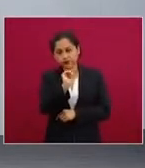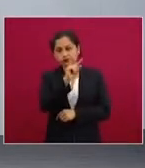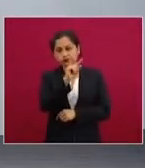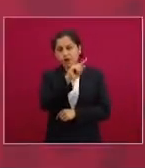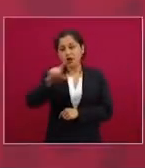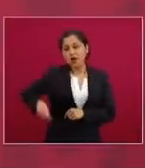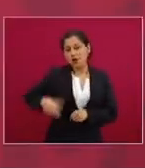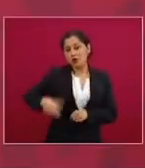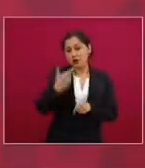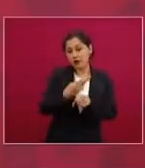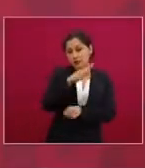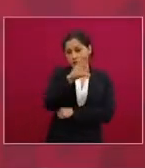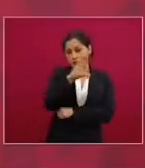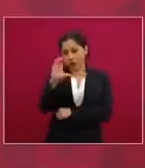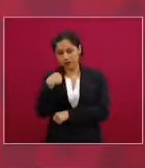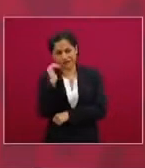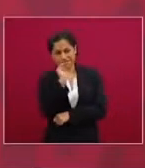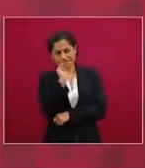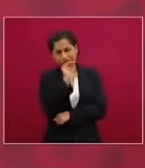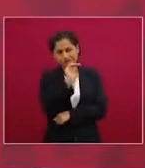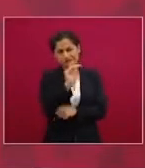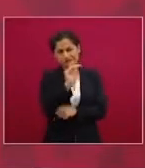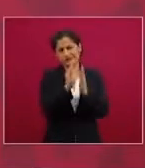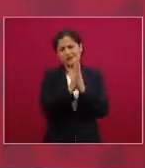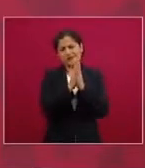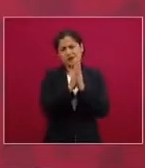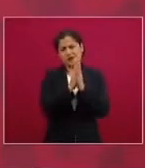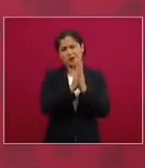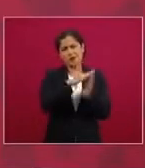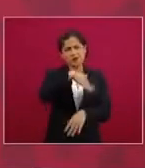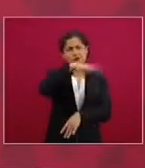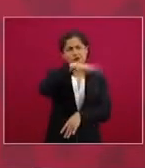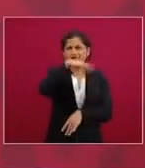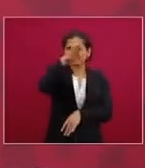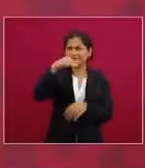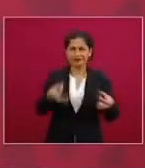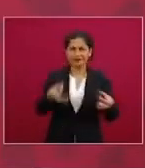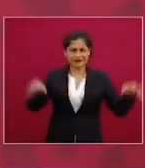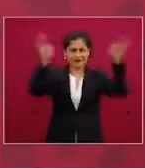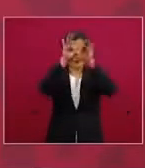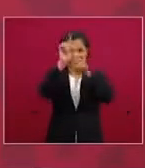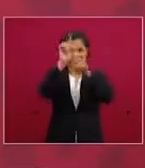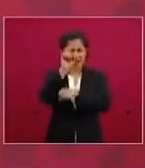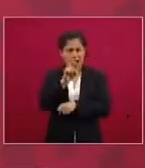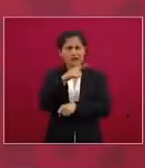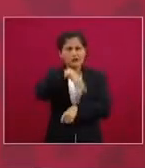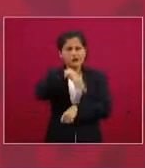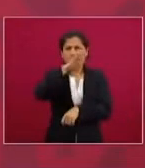gobernador de Baja California, píntalo el acueducto del color de las